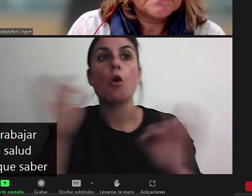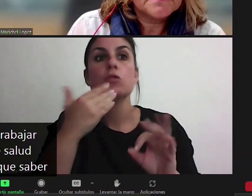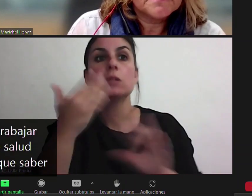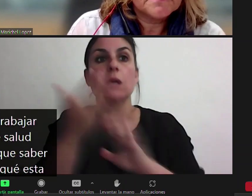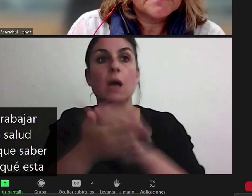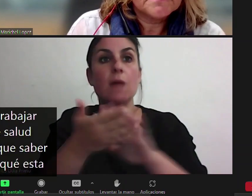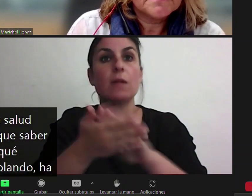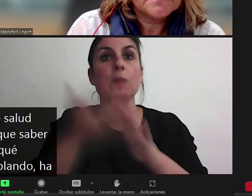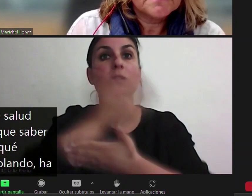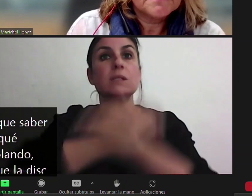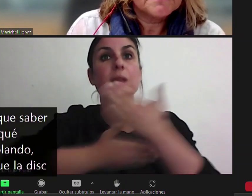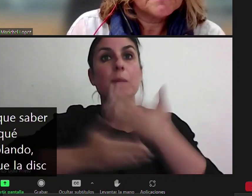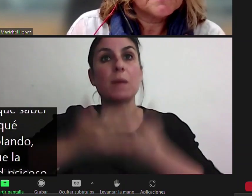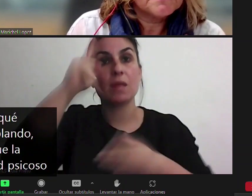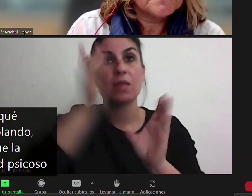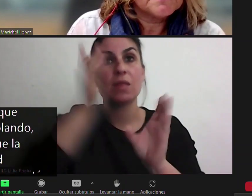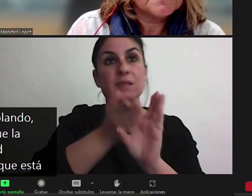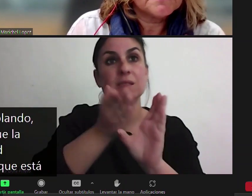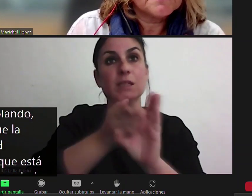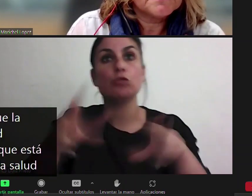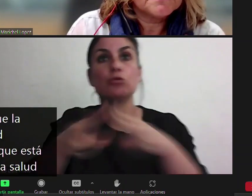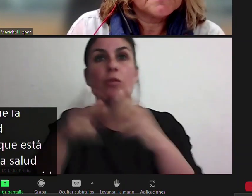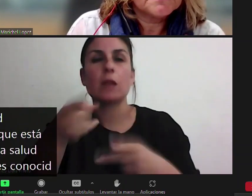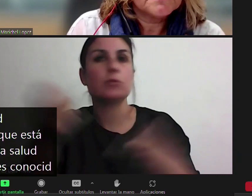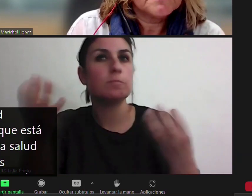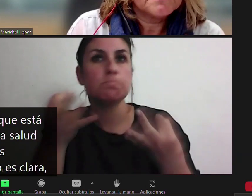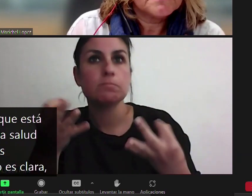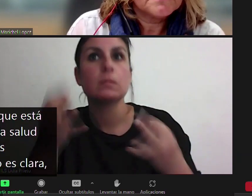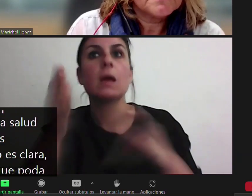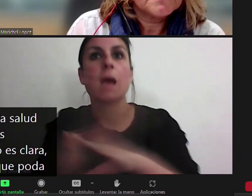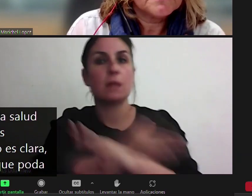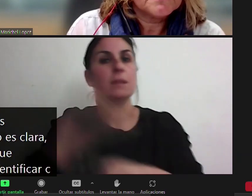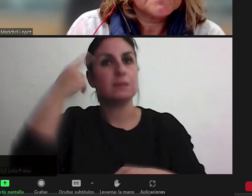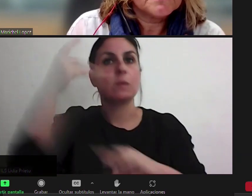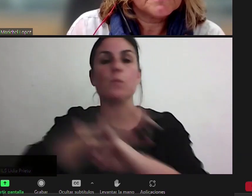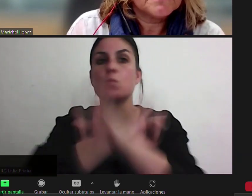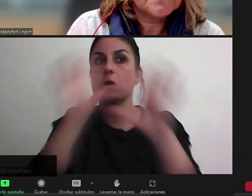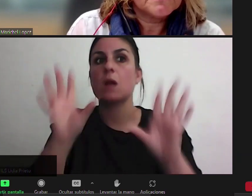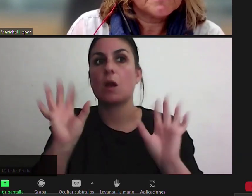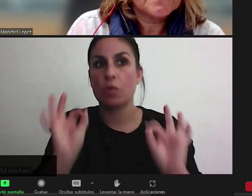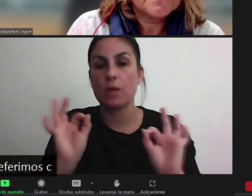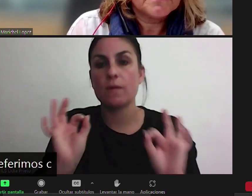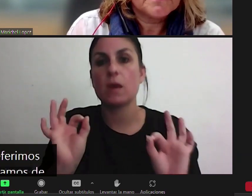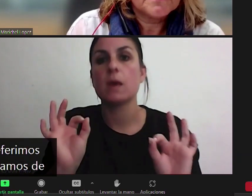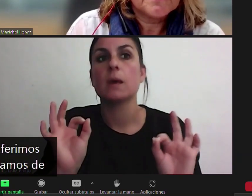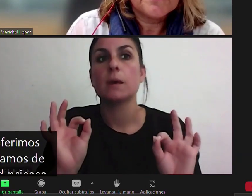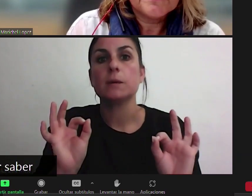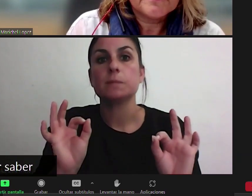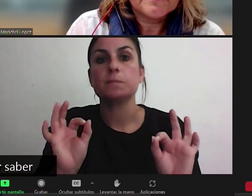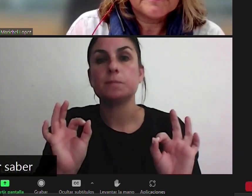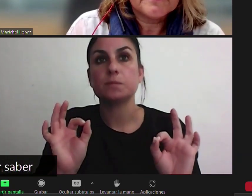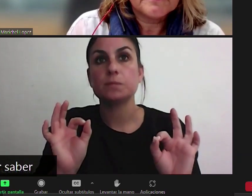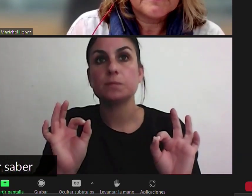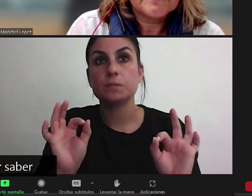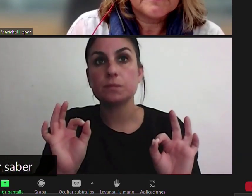de discapacidad psicosocial. Y para poder saber cómo, porque sería muy corto, se podría atender